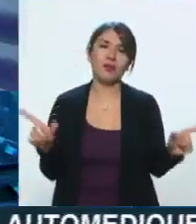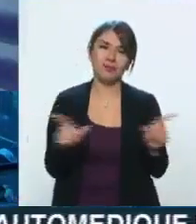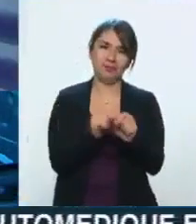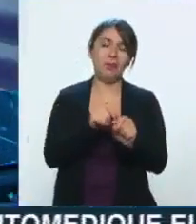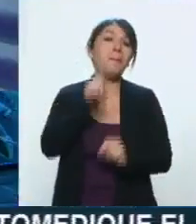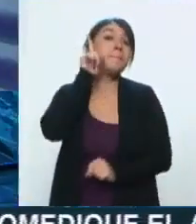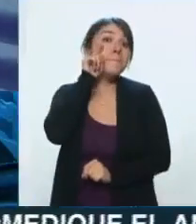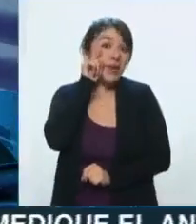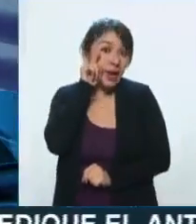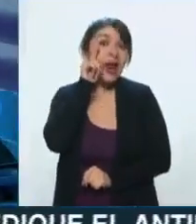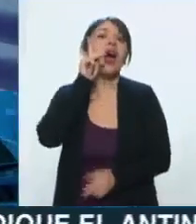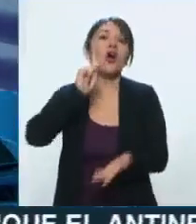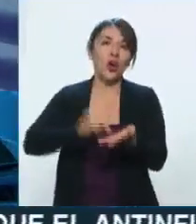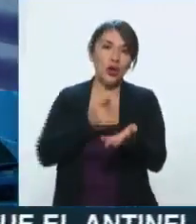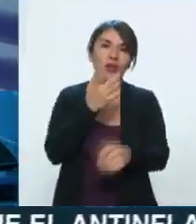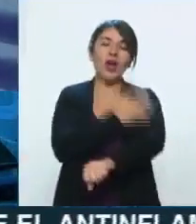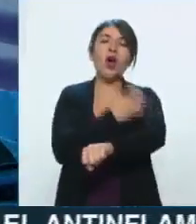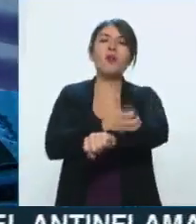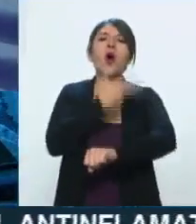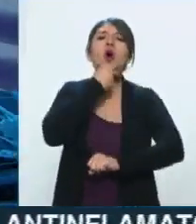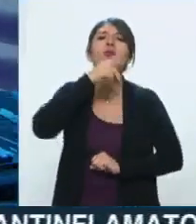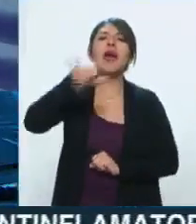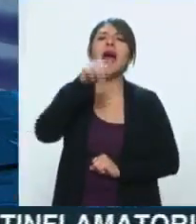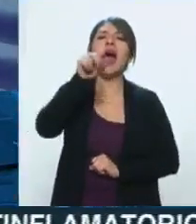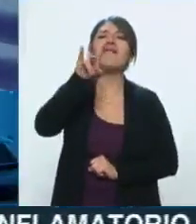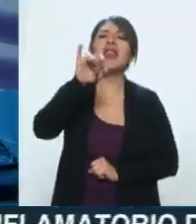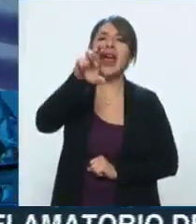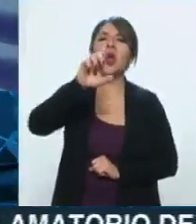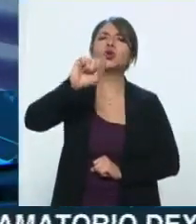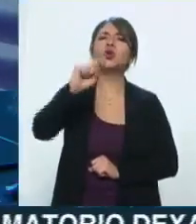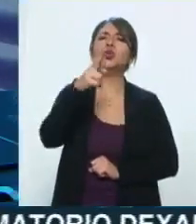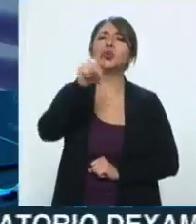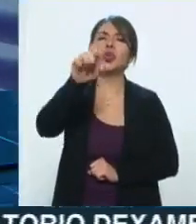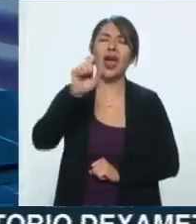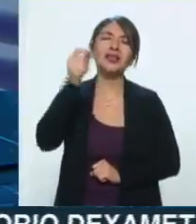De hecho, mañana va a estar con nosotros Javier Schute, el abogado